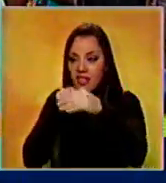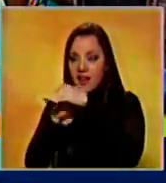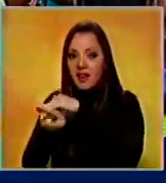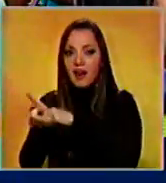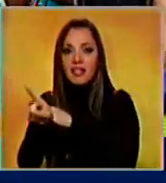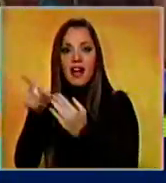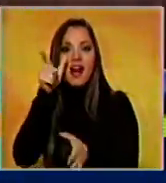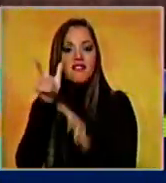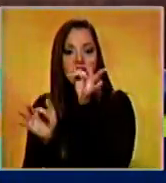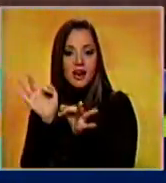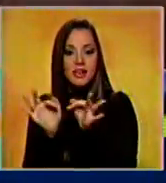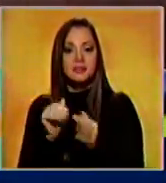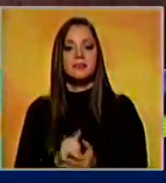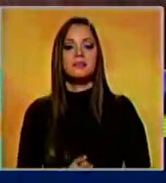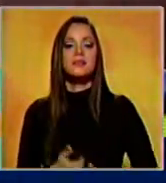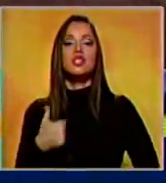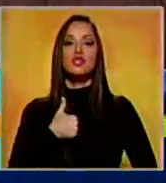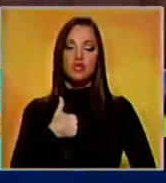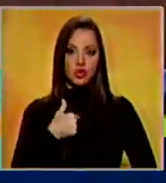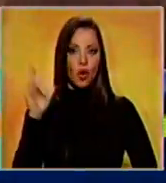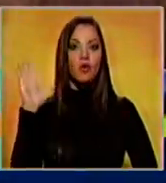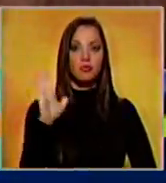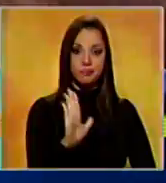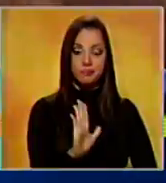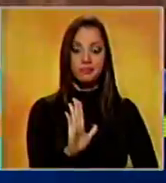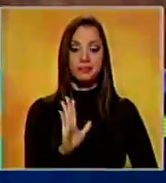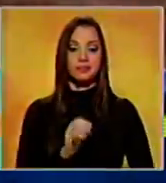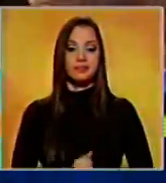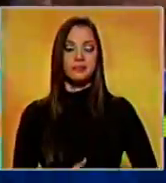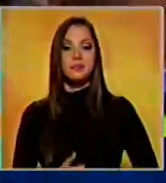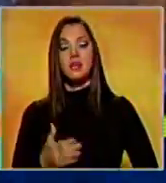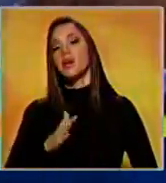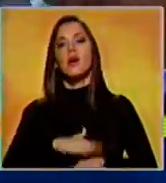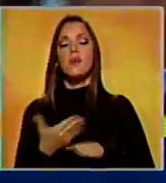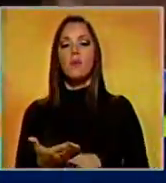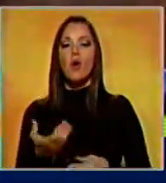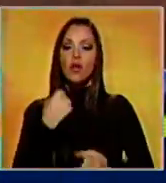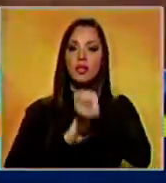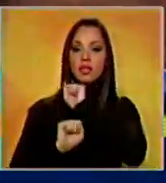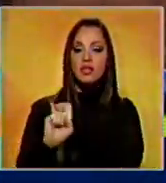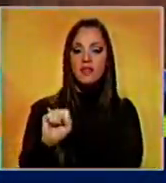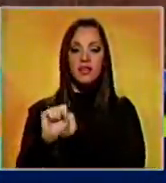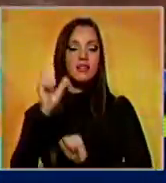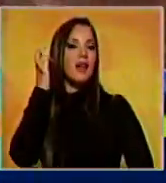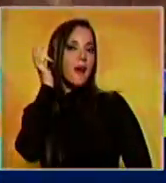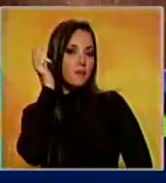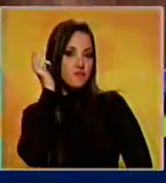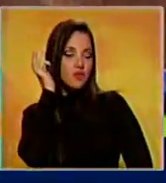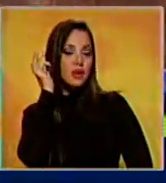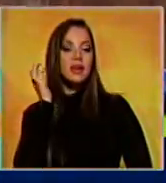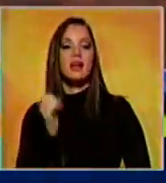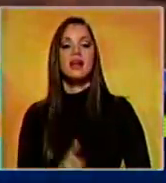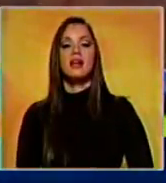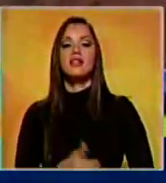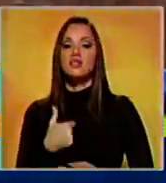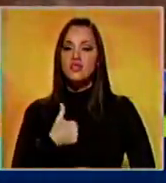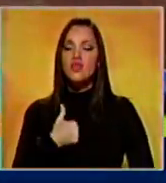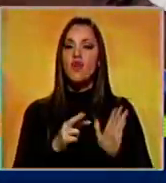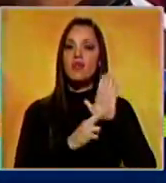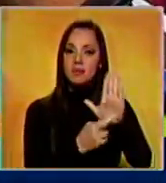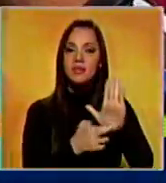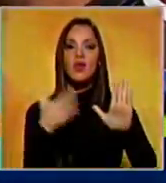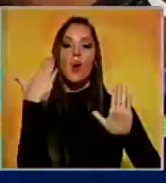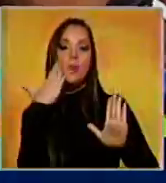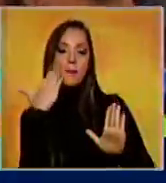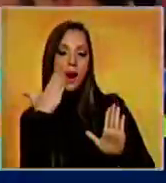la Fiscalía. Yo estoy aquí por la mujer, por la mujer. Por la mamá, por la